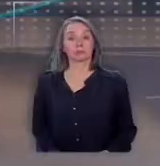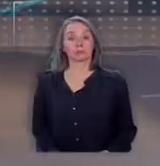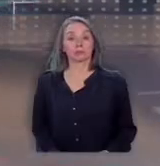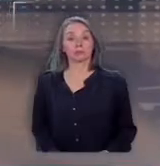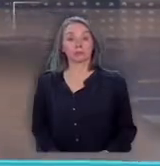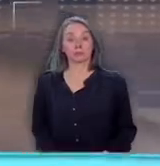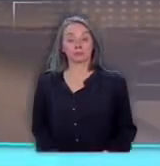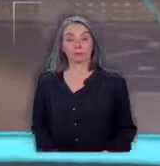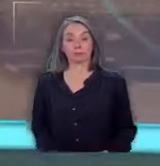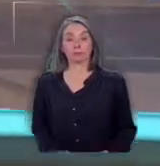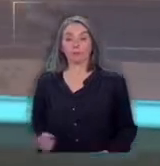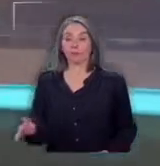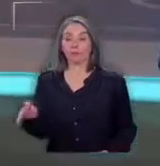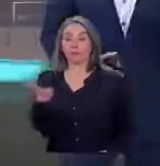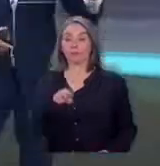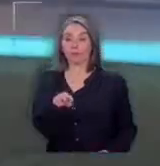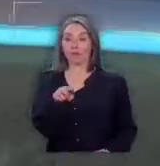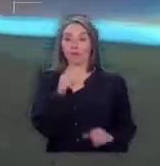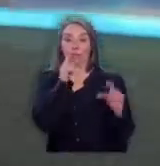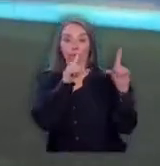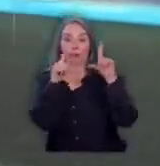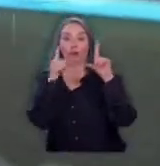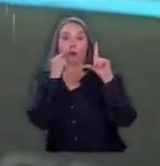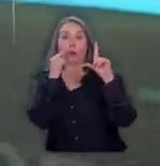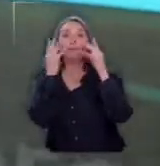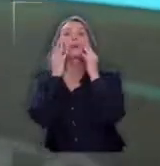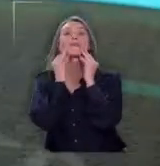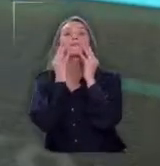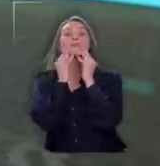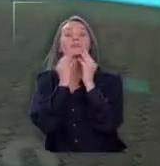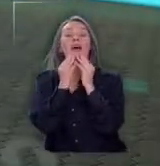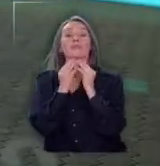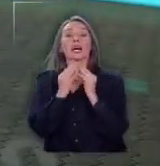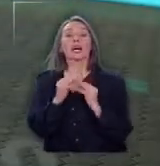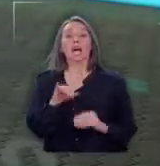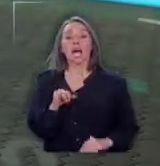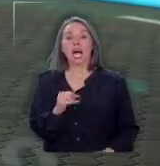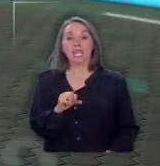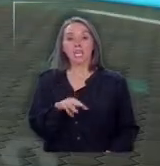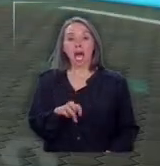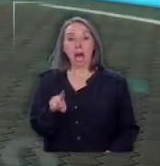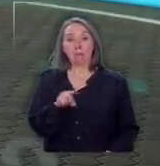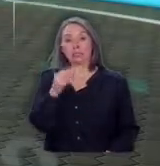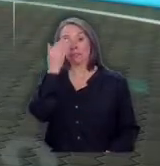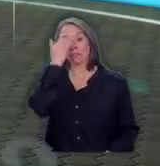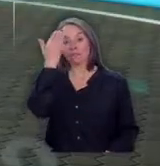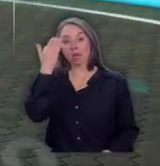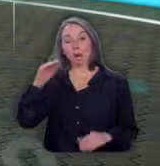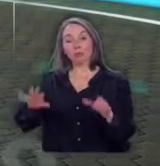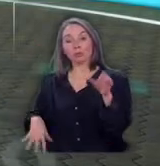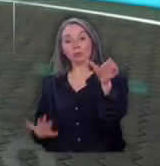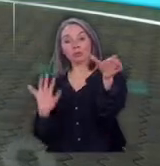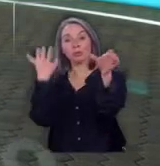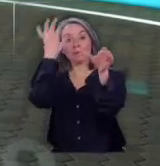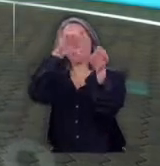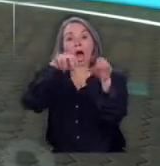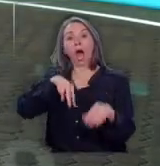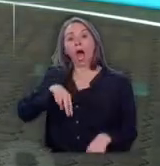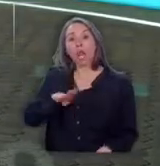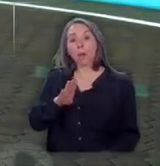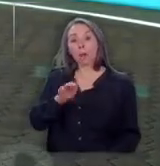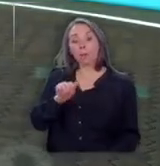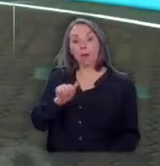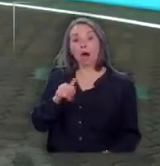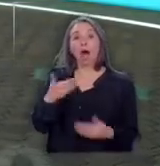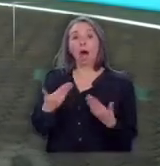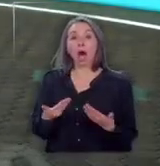cental de regreso con ese hombre la barba James harden lo conocemos cierto estrella de la NBA y ahora protagonista